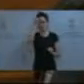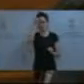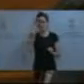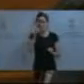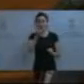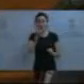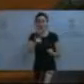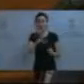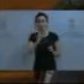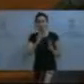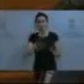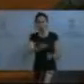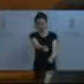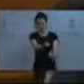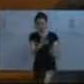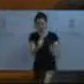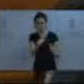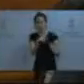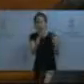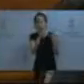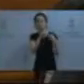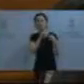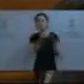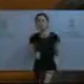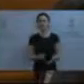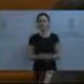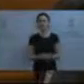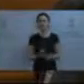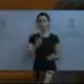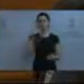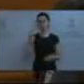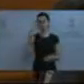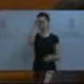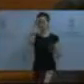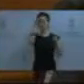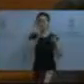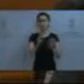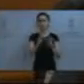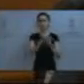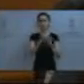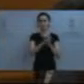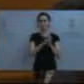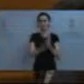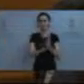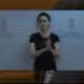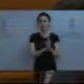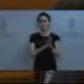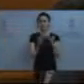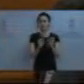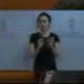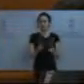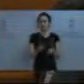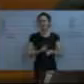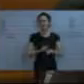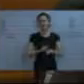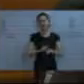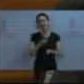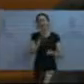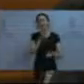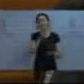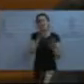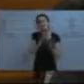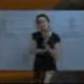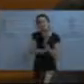ha mencionado ahora mismo, y Cabrales cumple todas y cada una de estas características que acabo